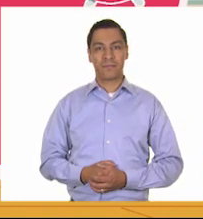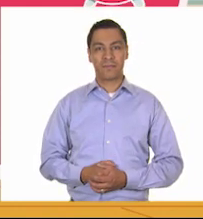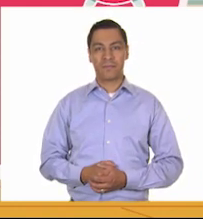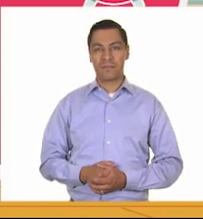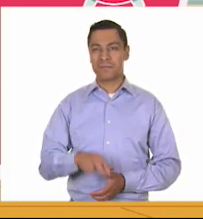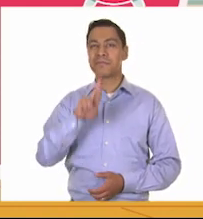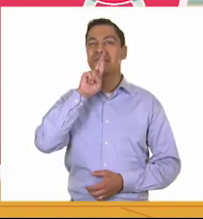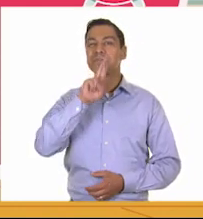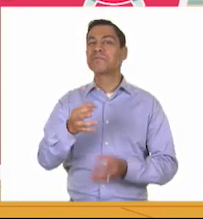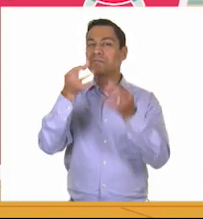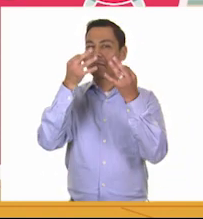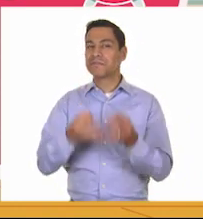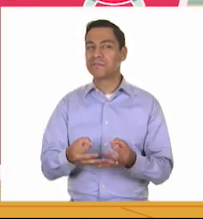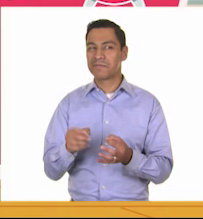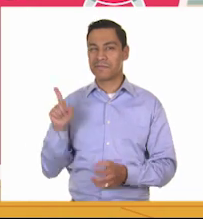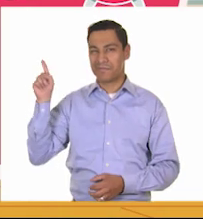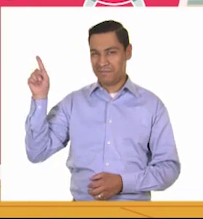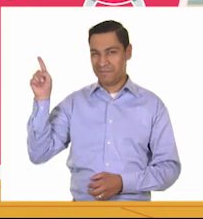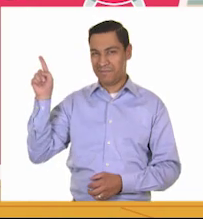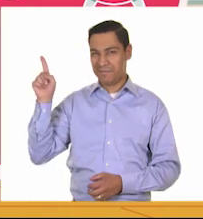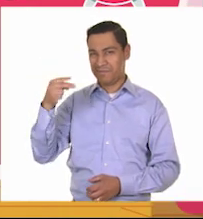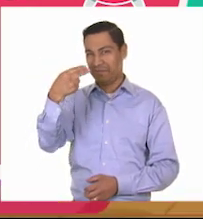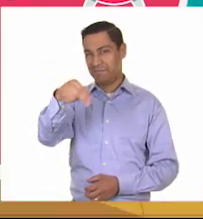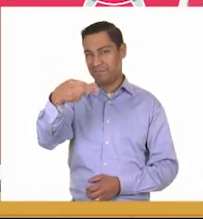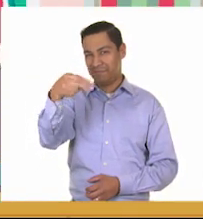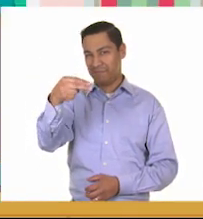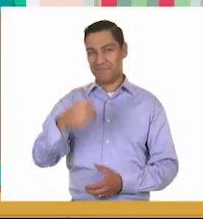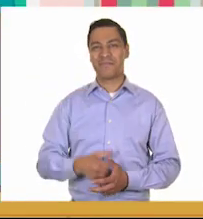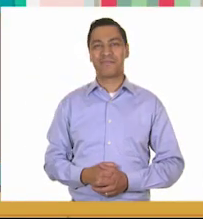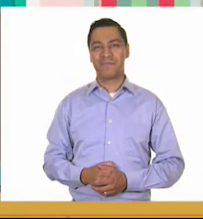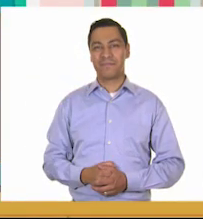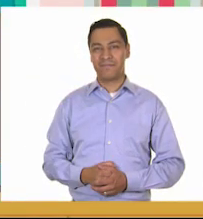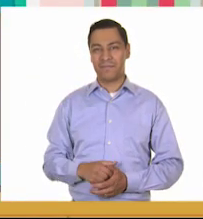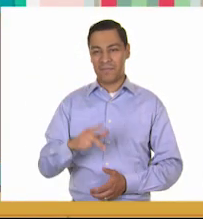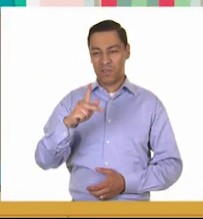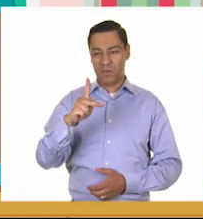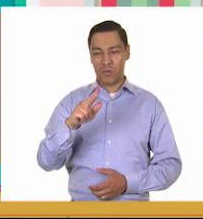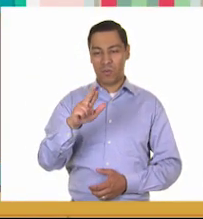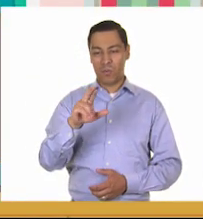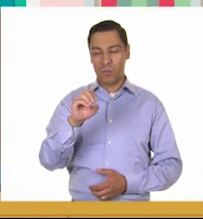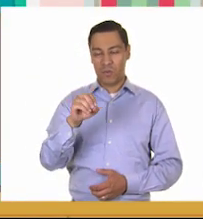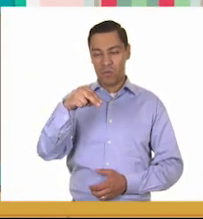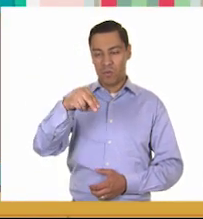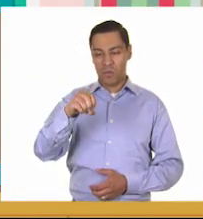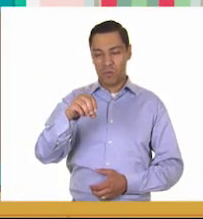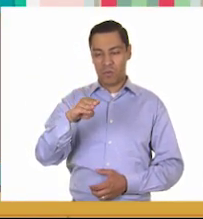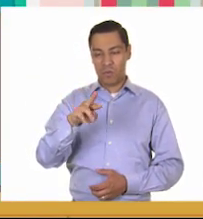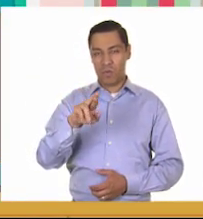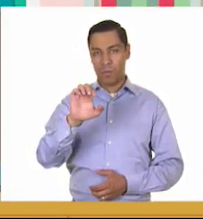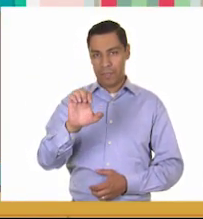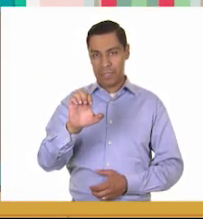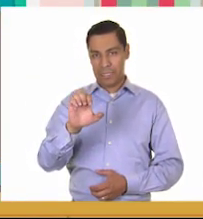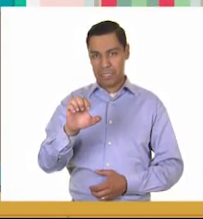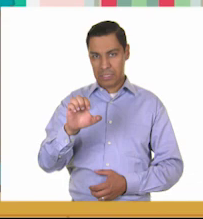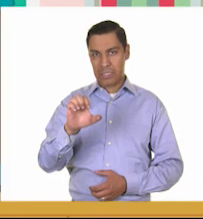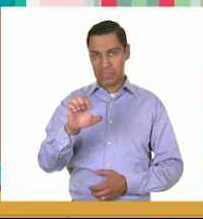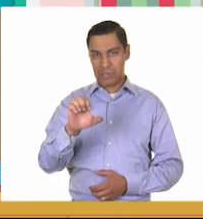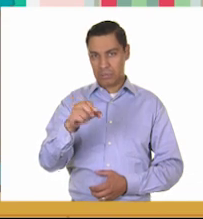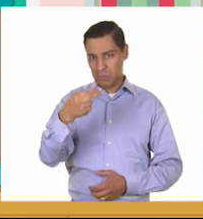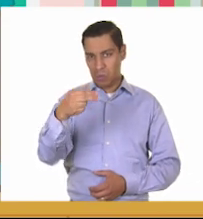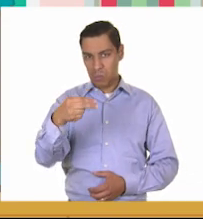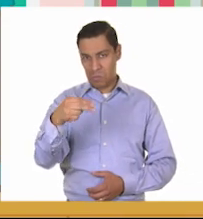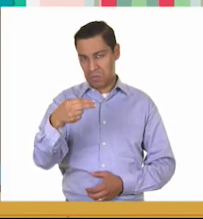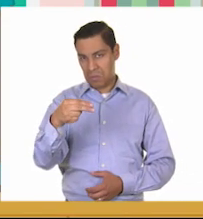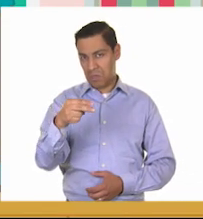La respuesta correcta es C. Nombre. El pronombre es una palabra usada en lugar del nombre.